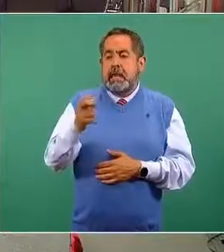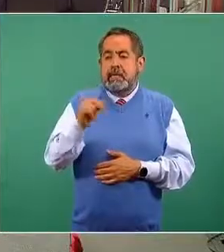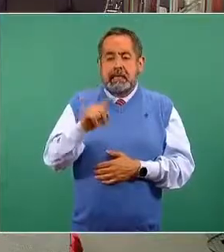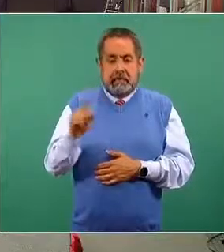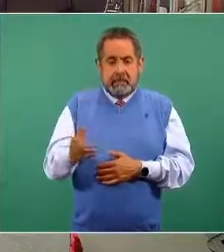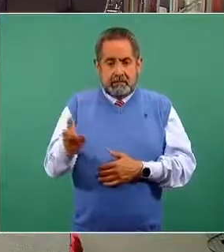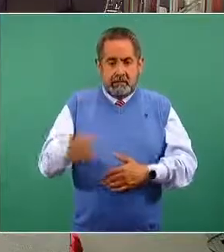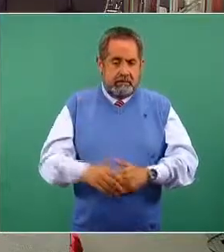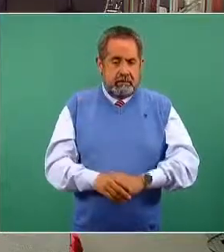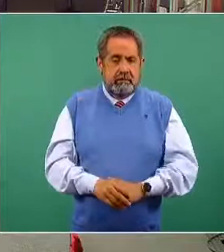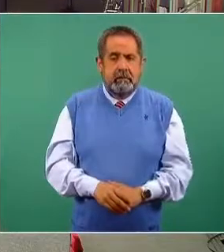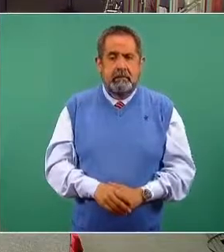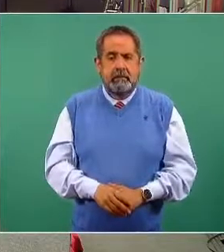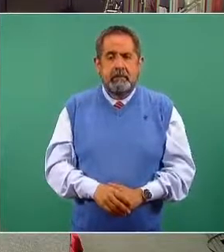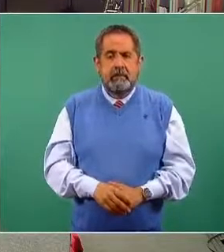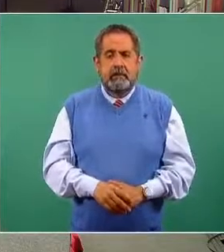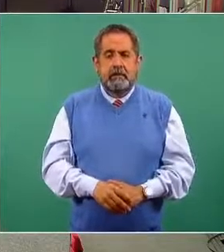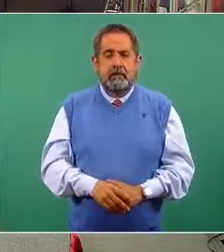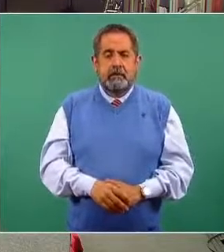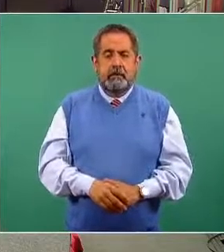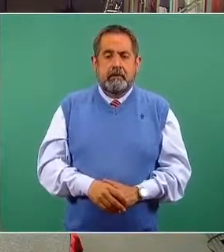por acá con ustedes.